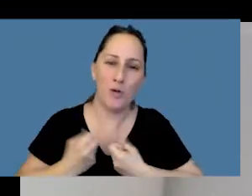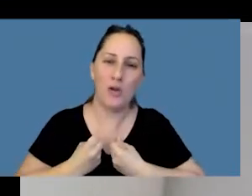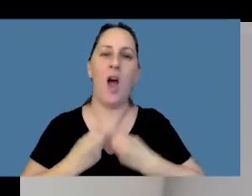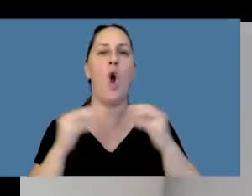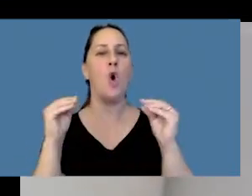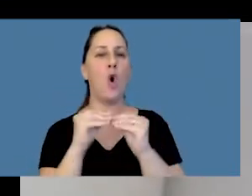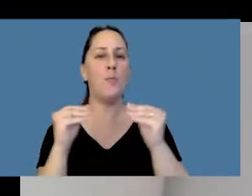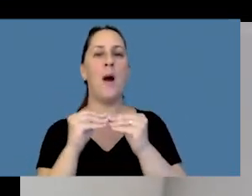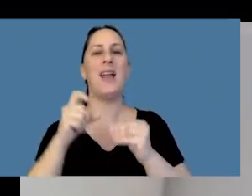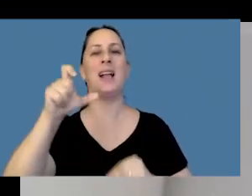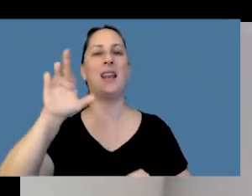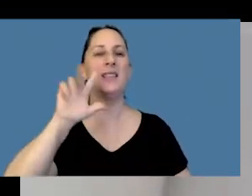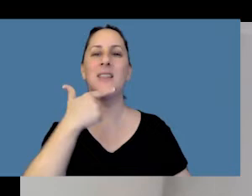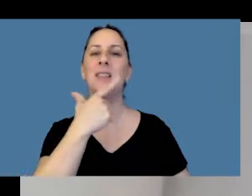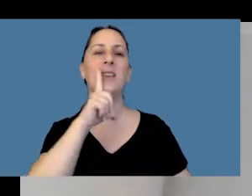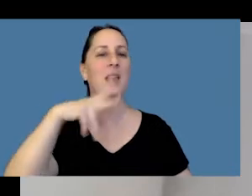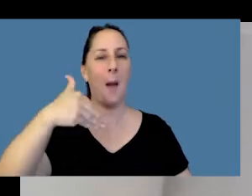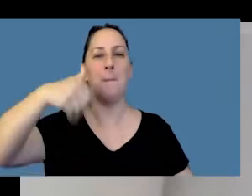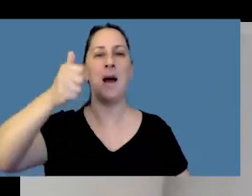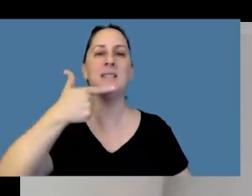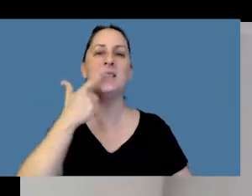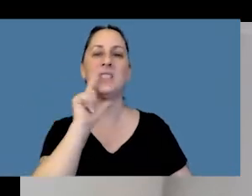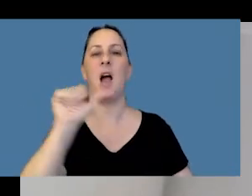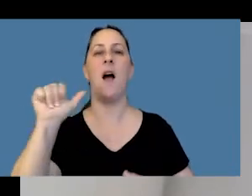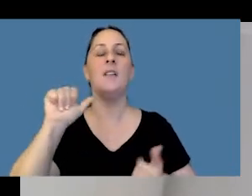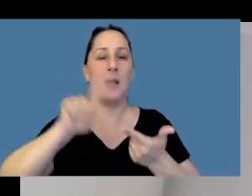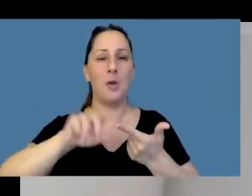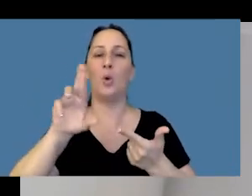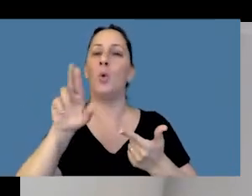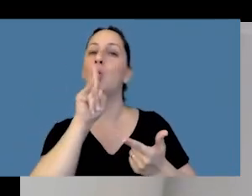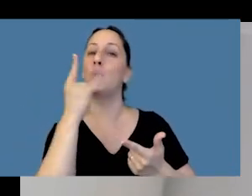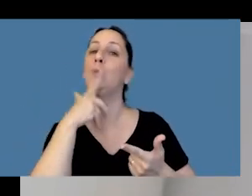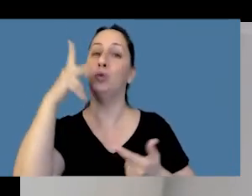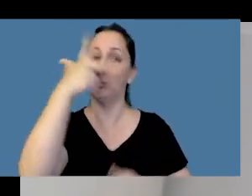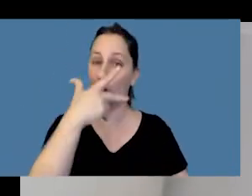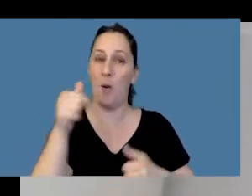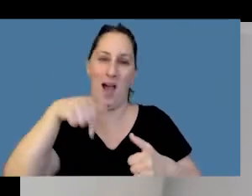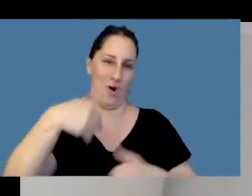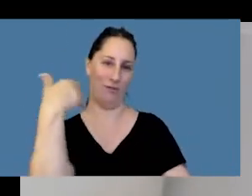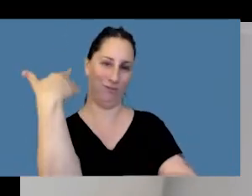la doctora Cristina Mancilla, y también a Ruth Shapira, quien nos va también a acompañar en el día de hoy.